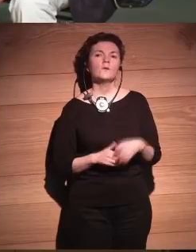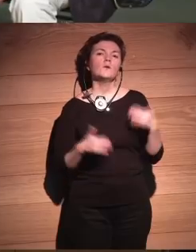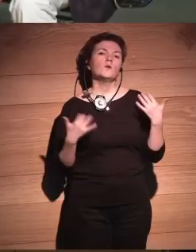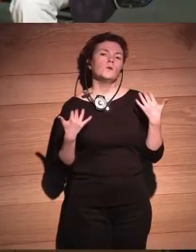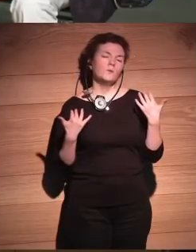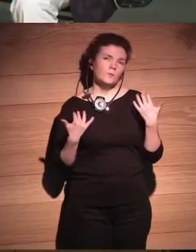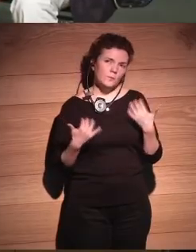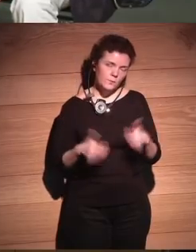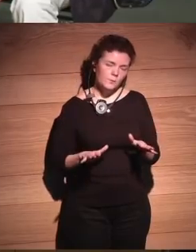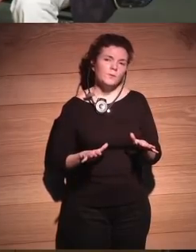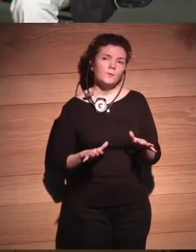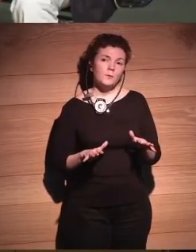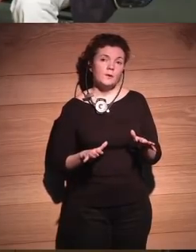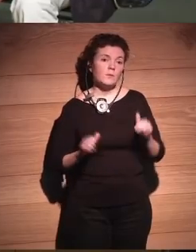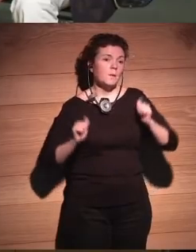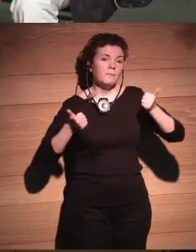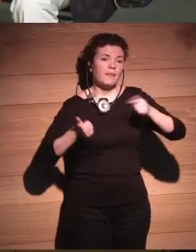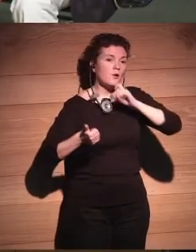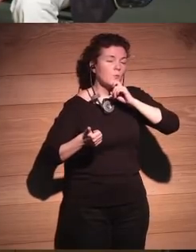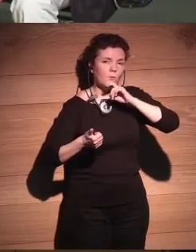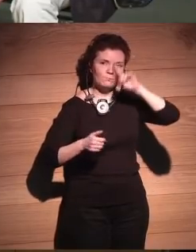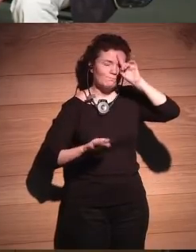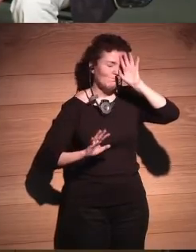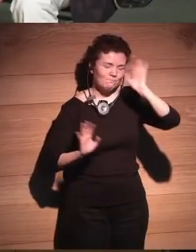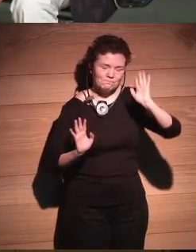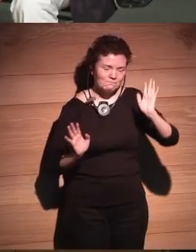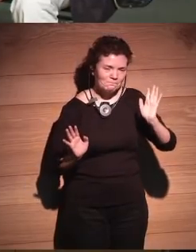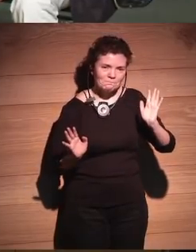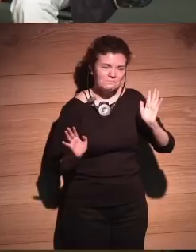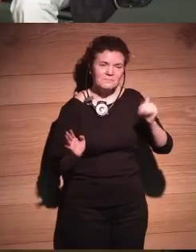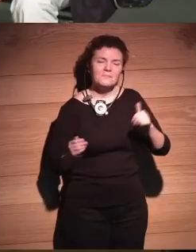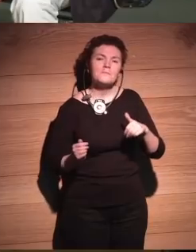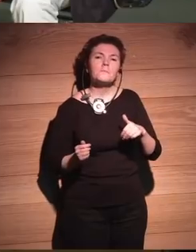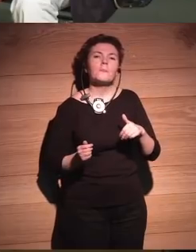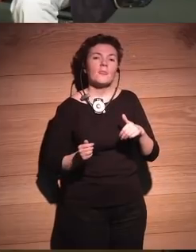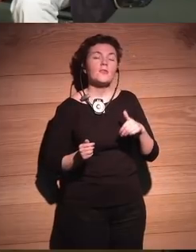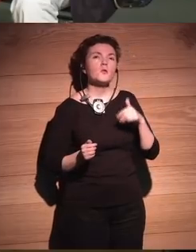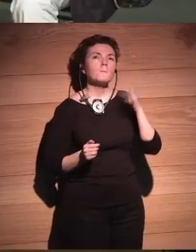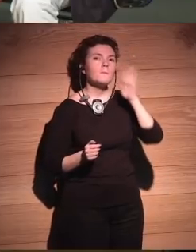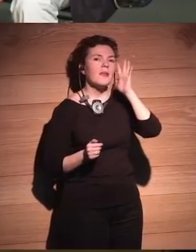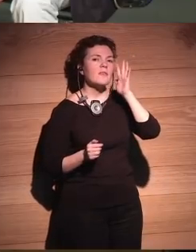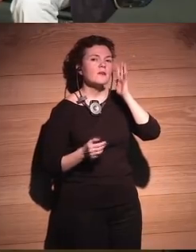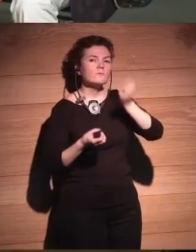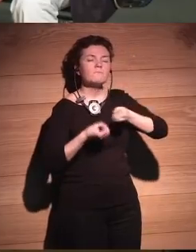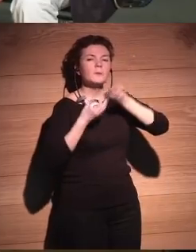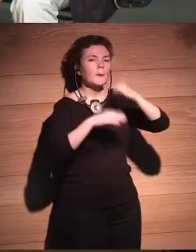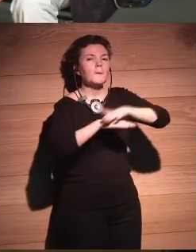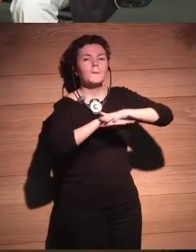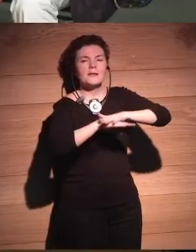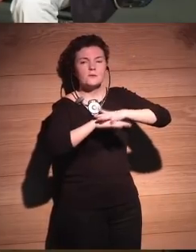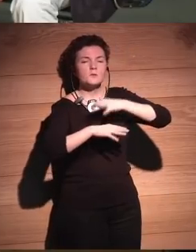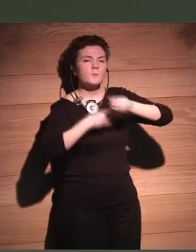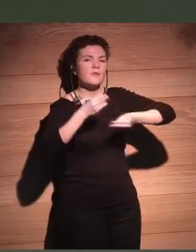Vaya, pues no sé ni por dónde empezar. Creo que una declaración básica que se podría hacer y con la